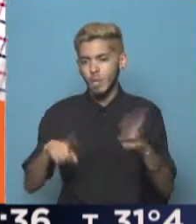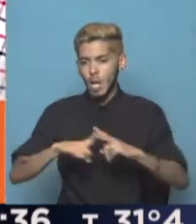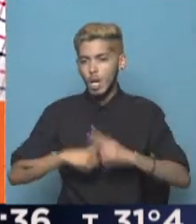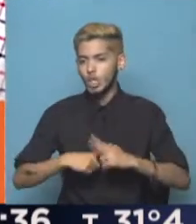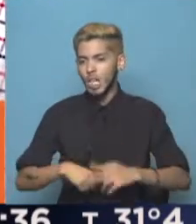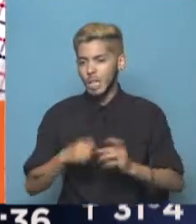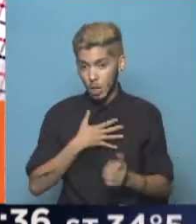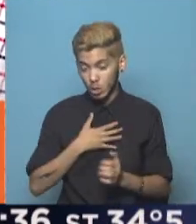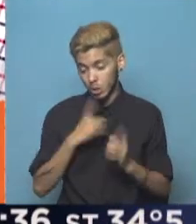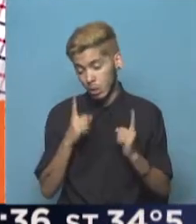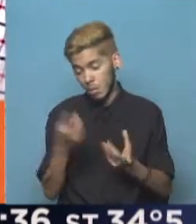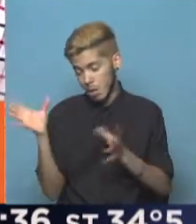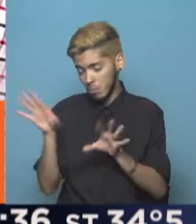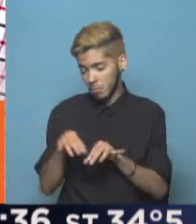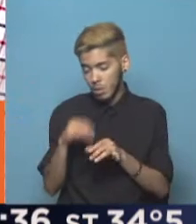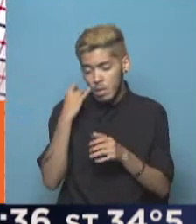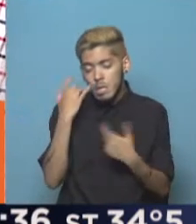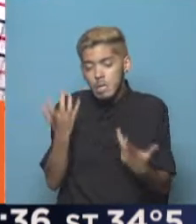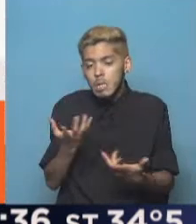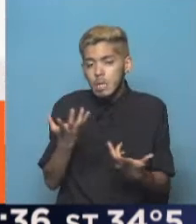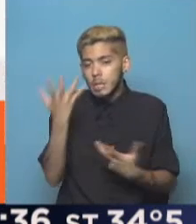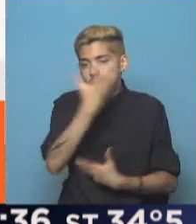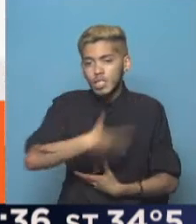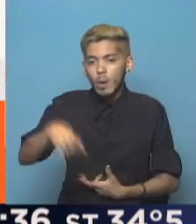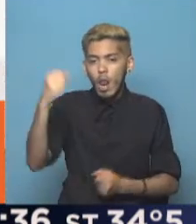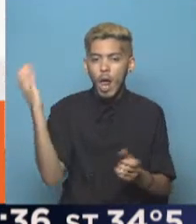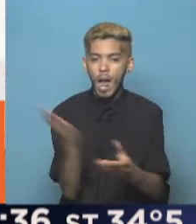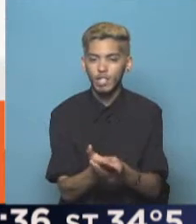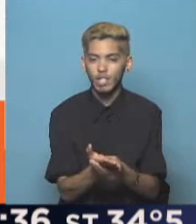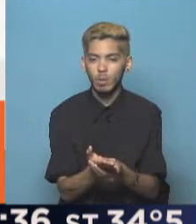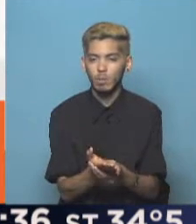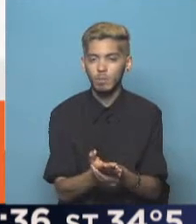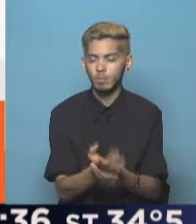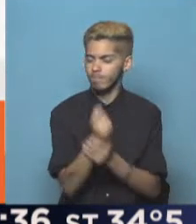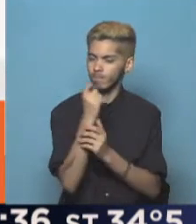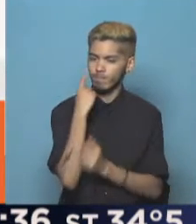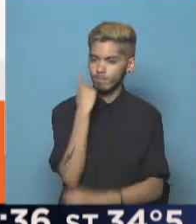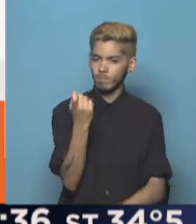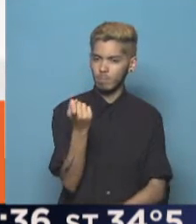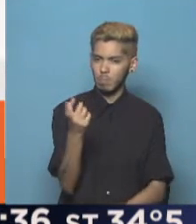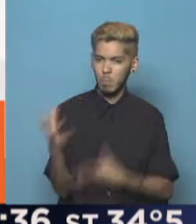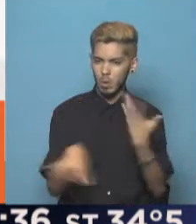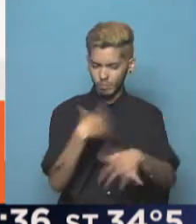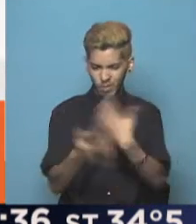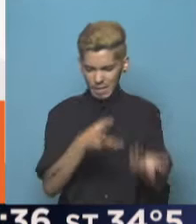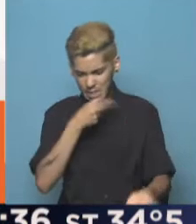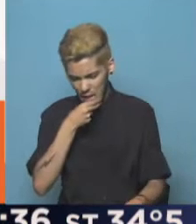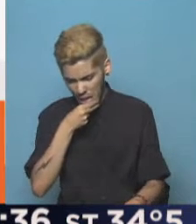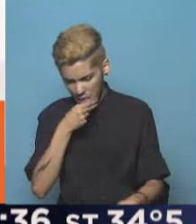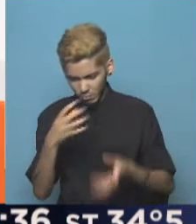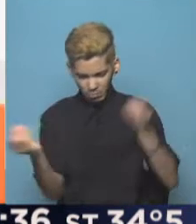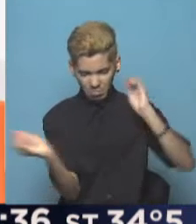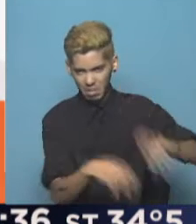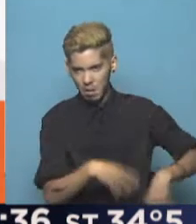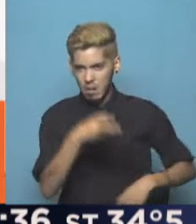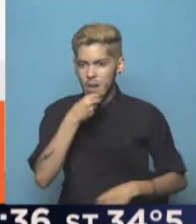hacemos, y se llevaron nuestros archivos. Nos llamaba la atención porque no revolvieron nada, no tiraron